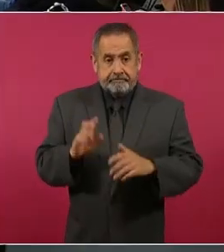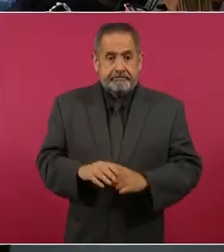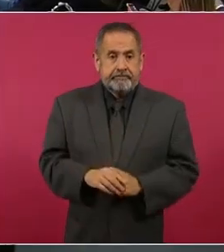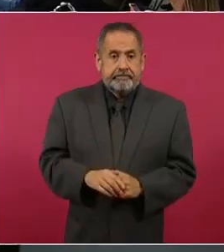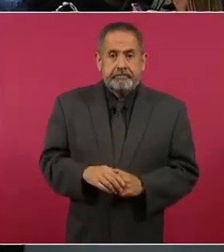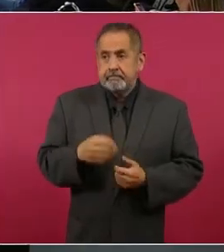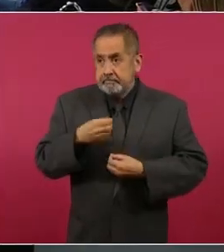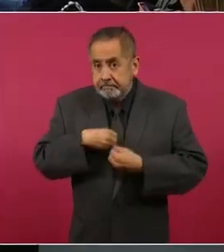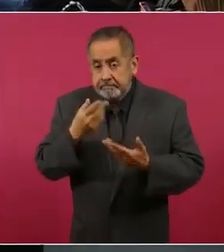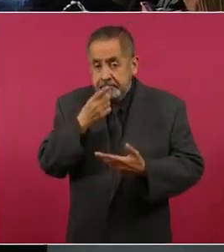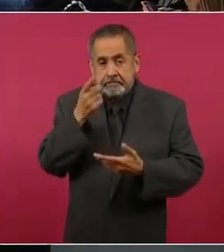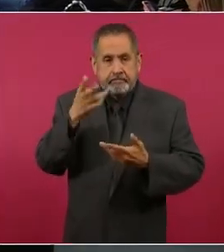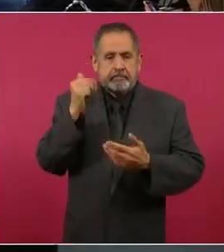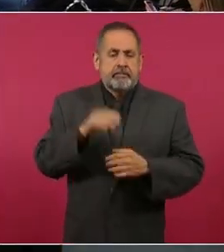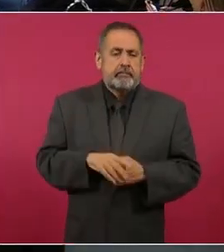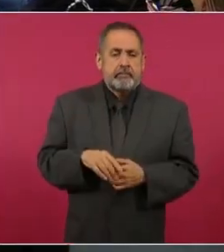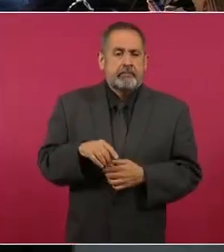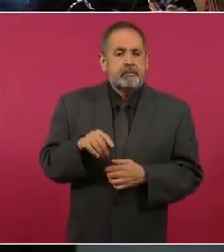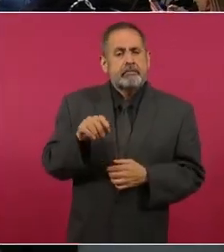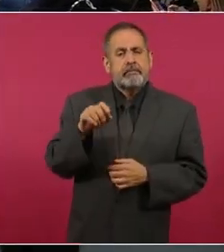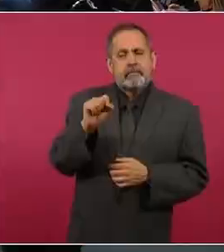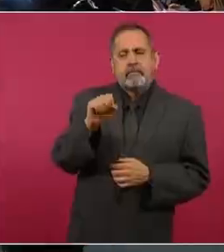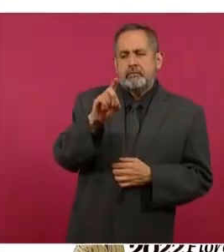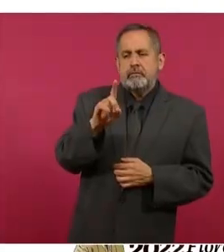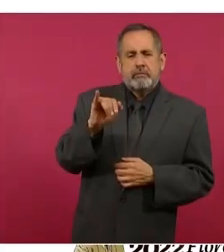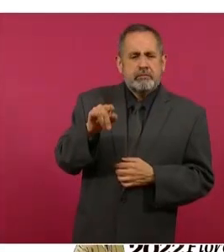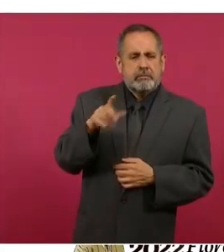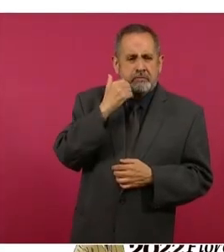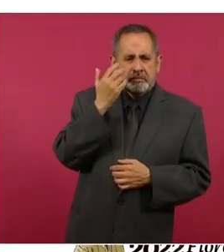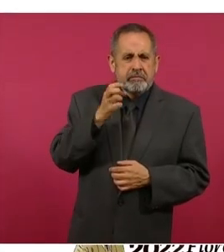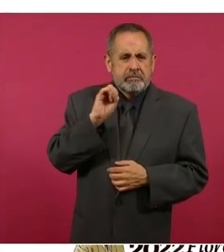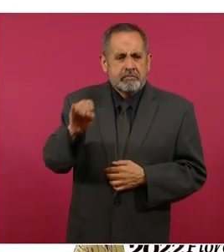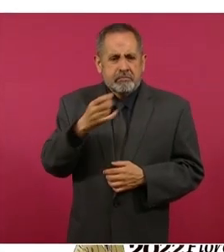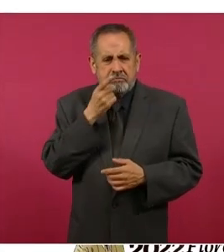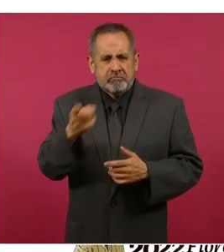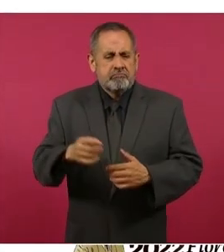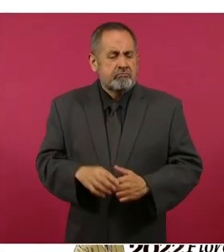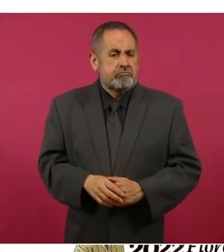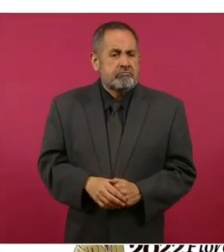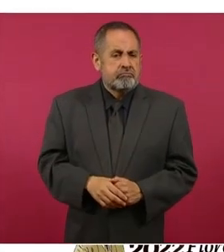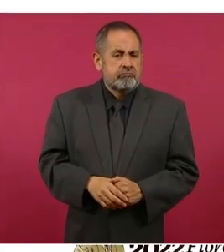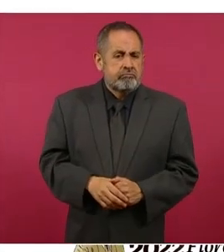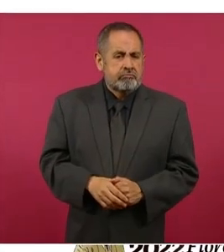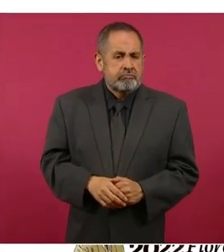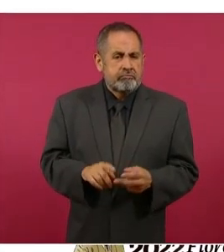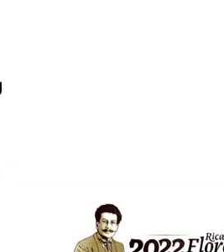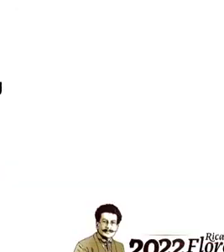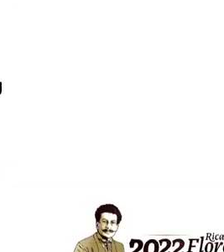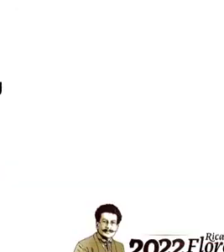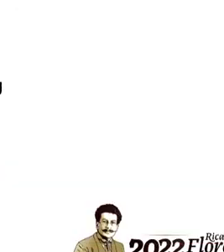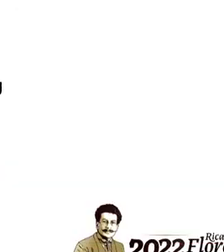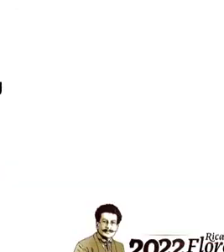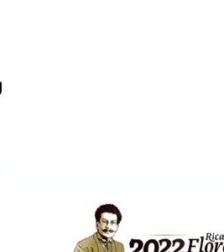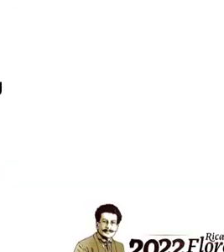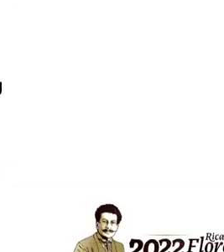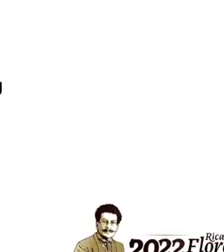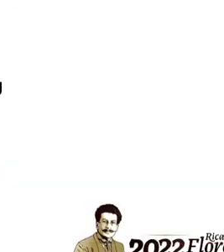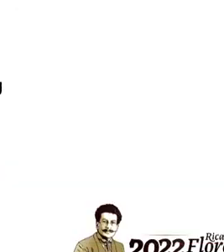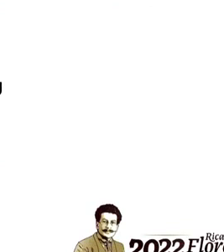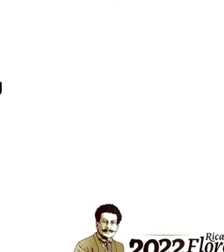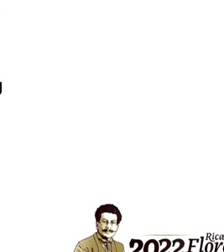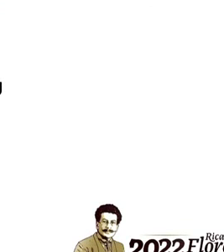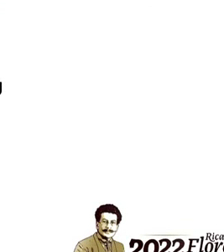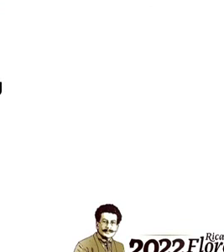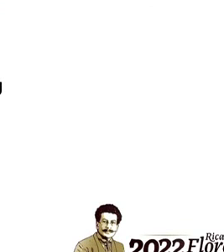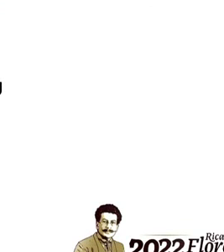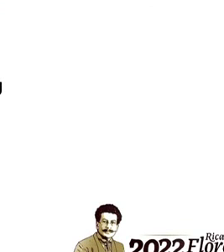lo ha manifestado. Sodi sí dijo que sí quería. Denise Dresser, no sé.